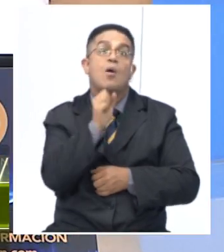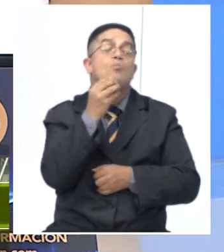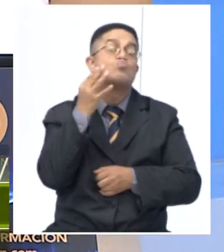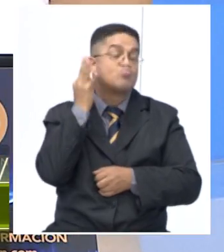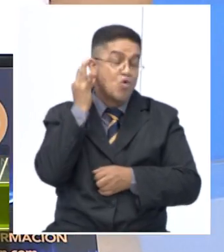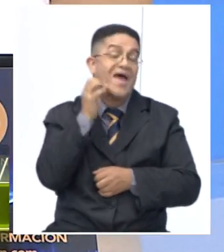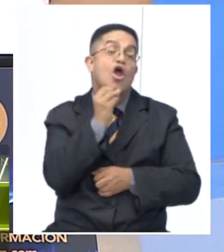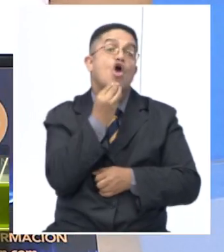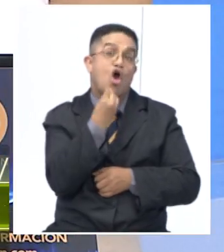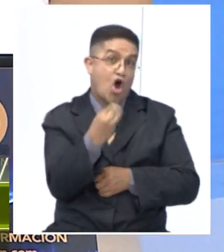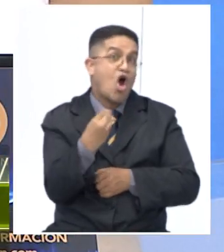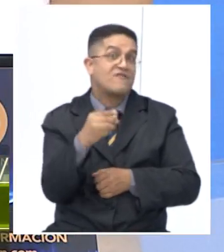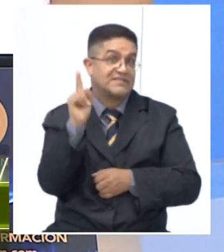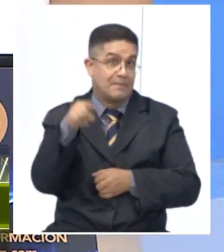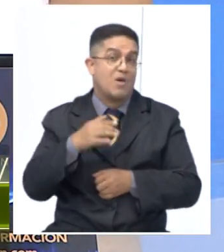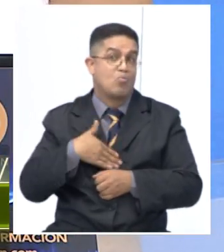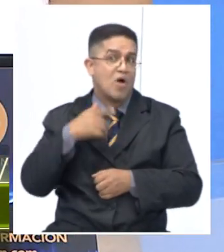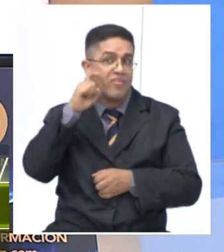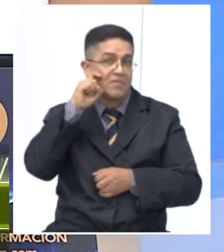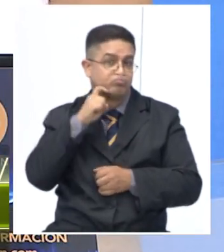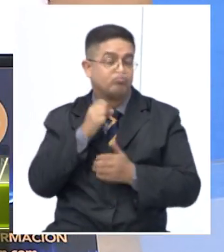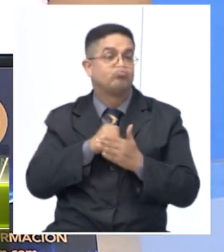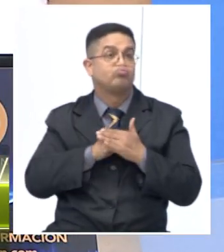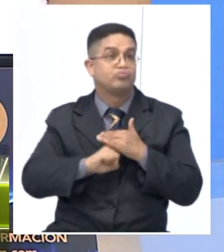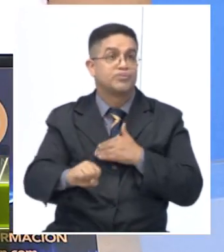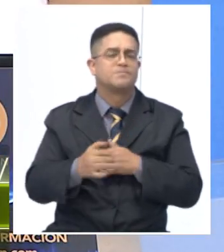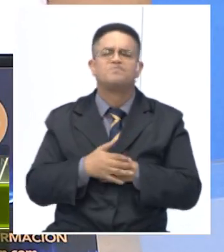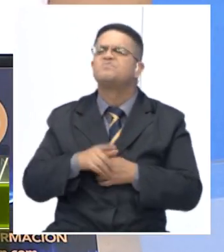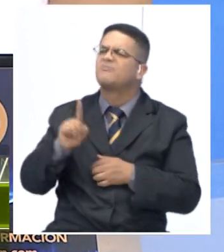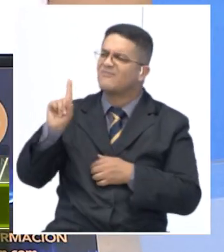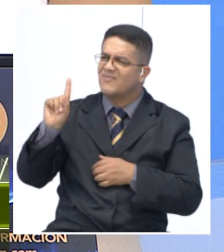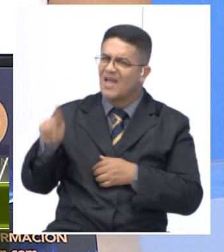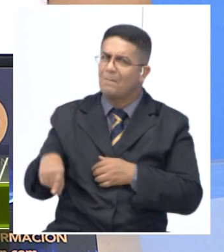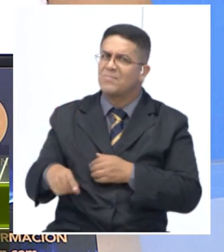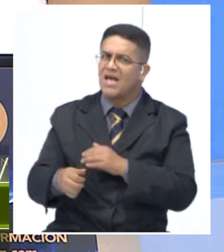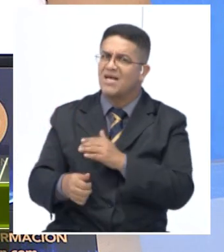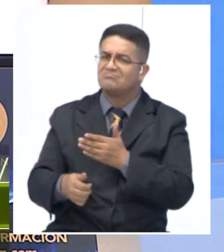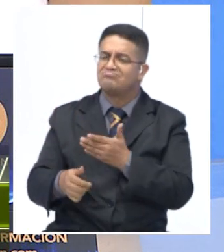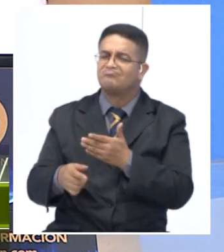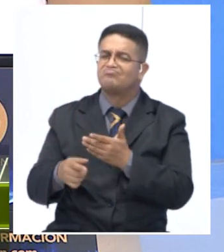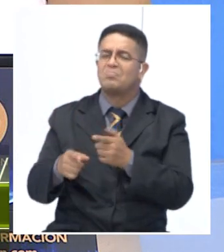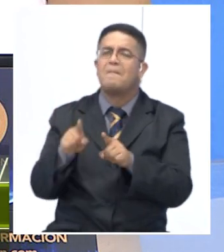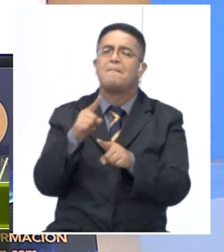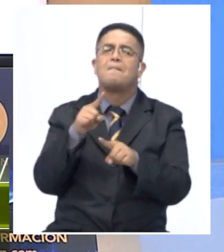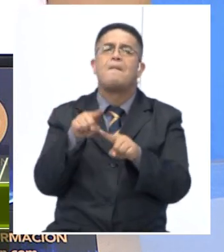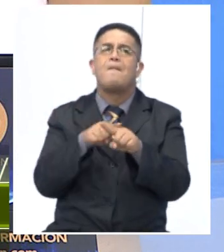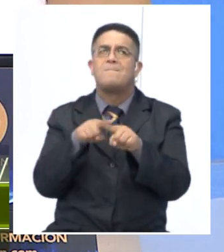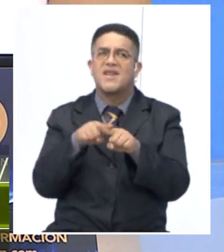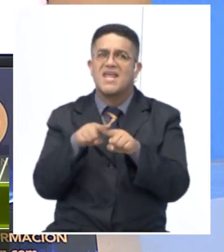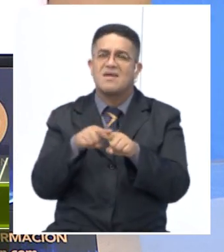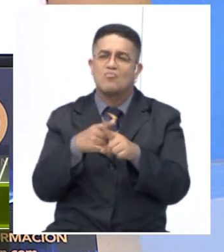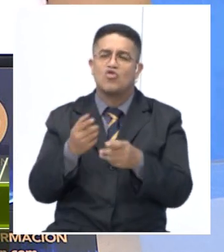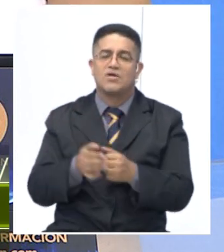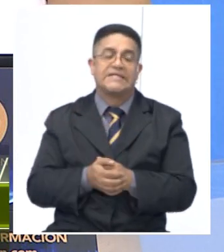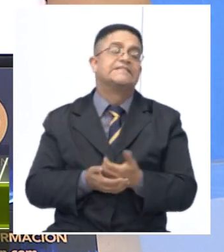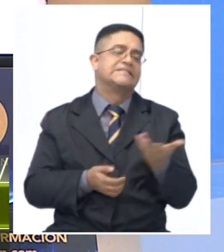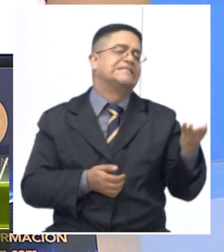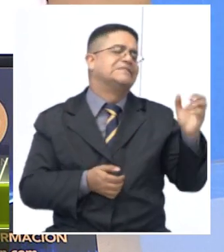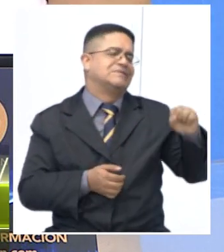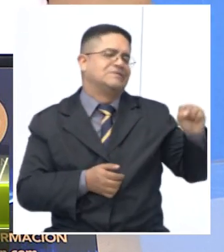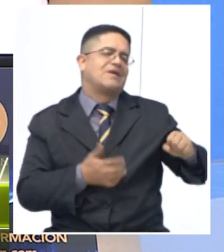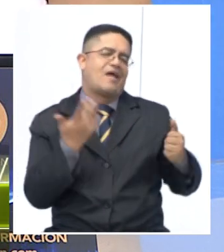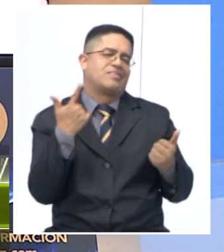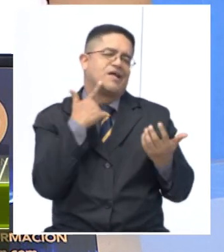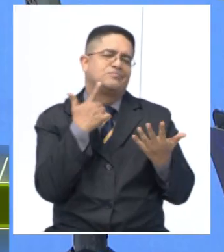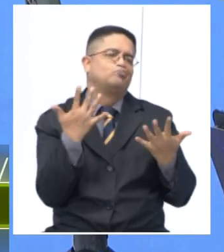de tener hijos entre familiares del mismo grupo, por ejemplo, primos. Entonces, Sí, se hablaba mucho de evidentemente eso. todavía